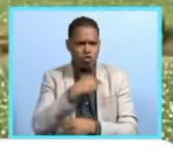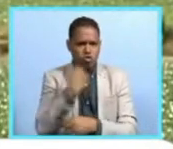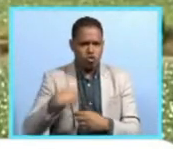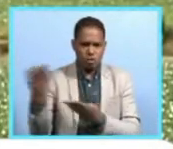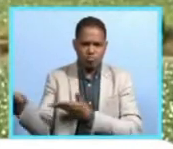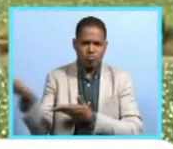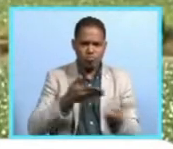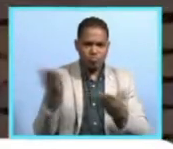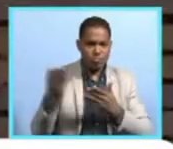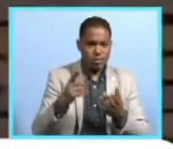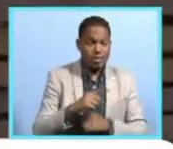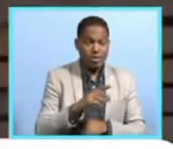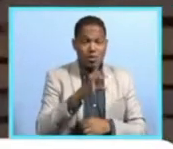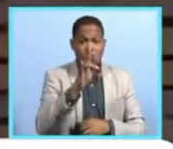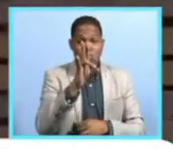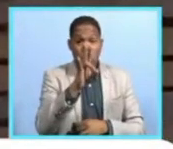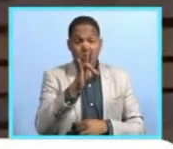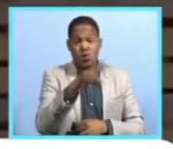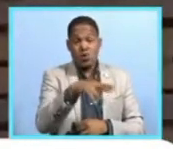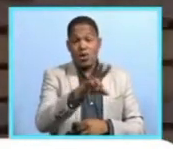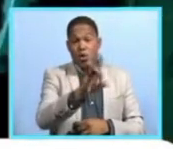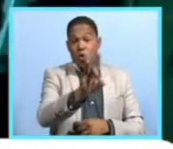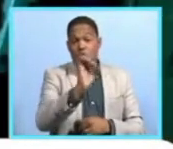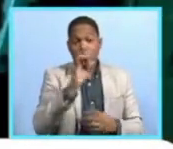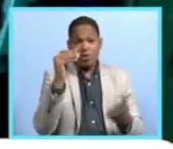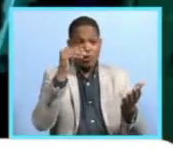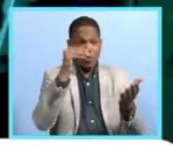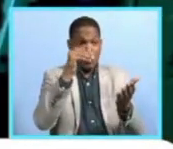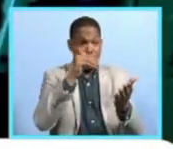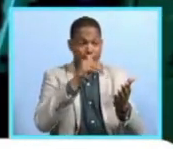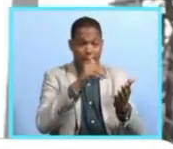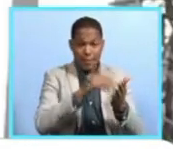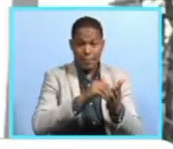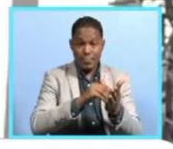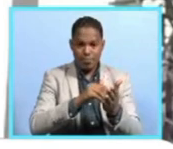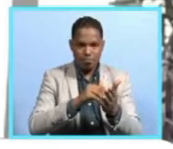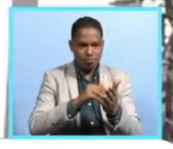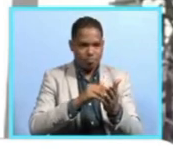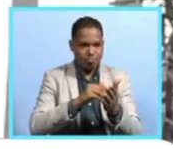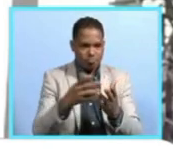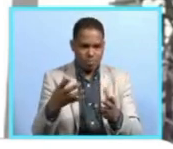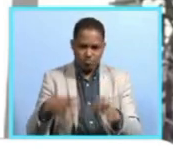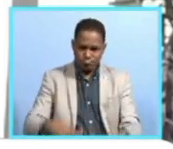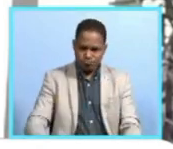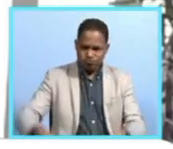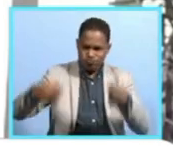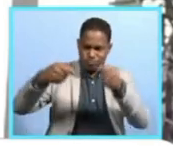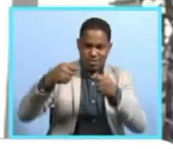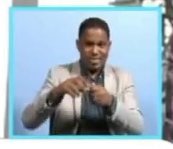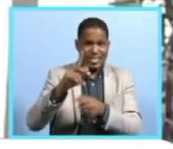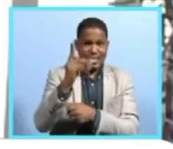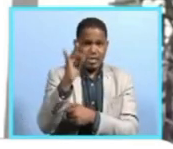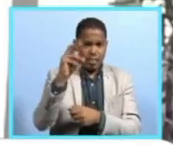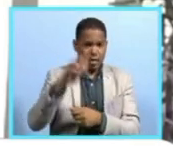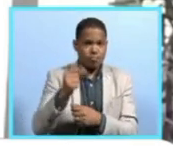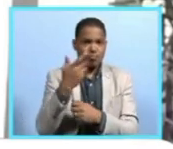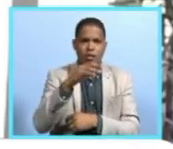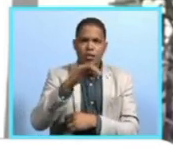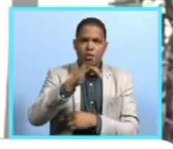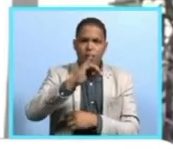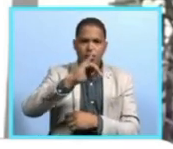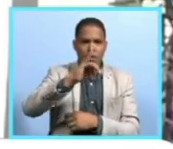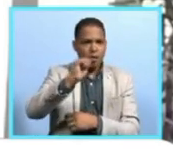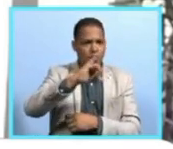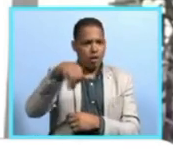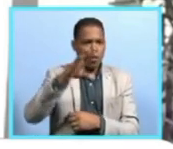de 80.000 quintales de ajo en almacén, a punto de echarse a perder. Nosotros no somos los culpables que en plena cosecha de nuestra